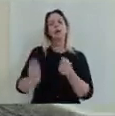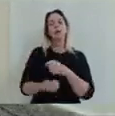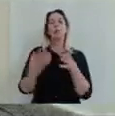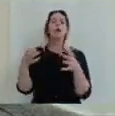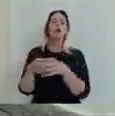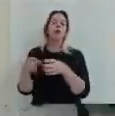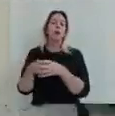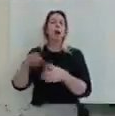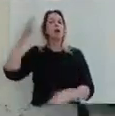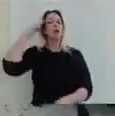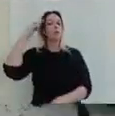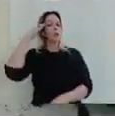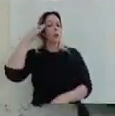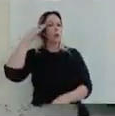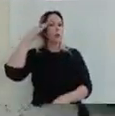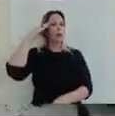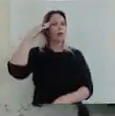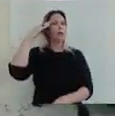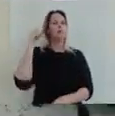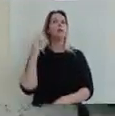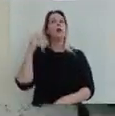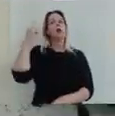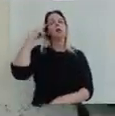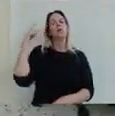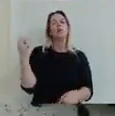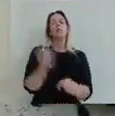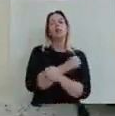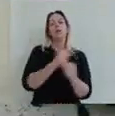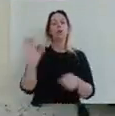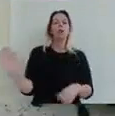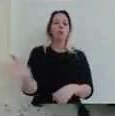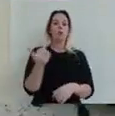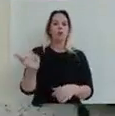de la concejal de Gaetano, aprobado por unanimidad.